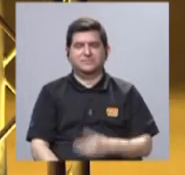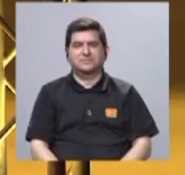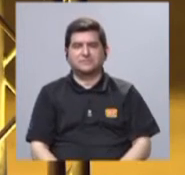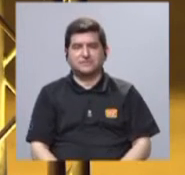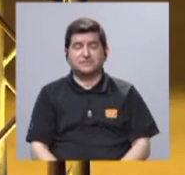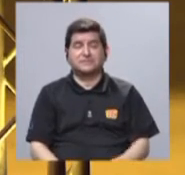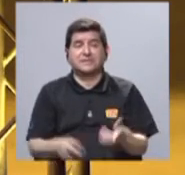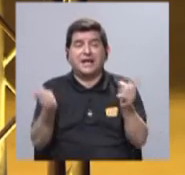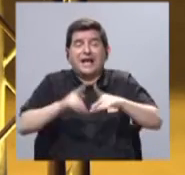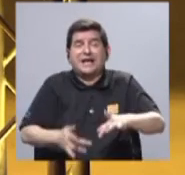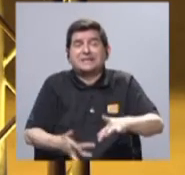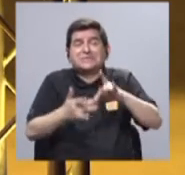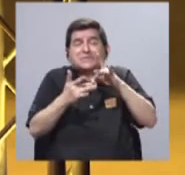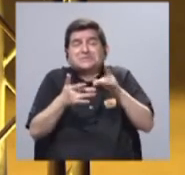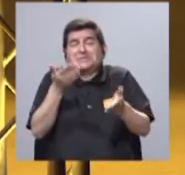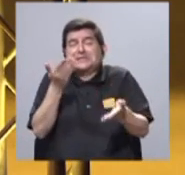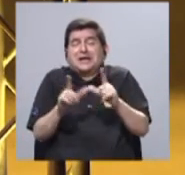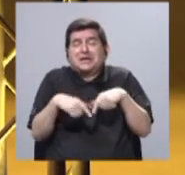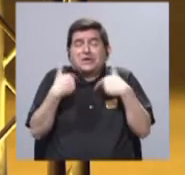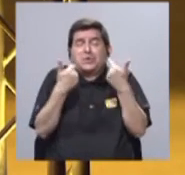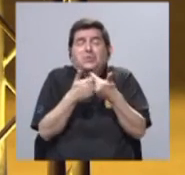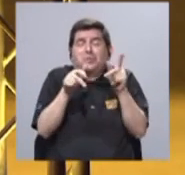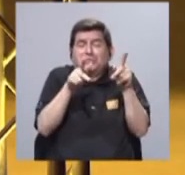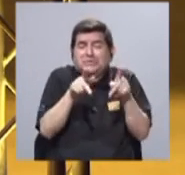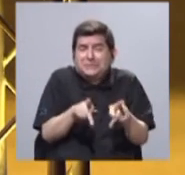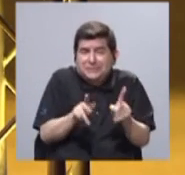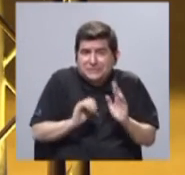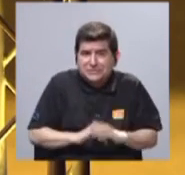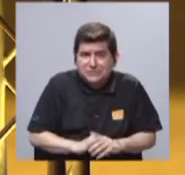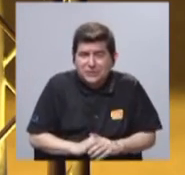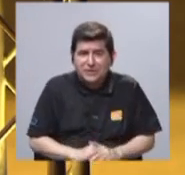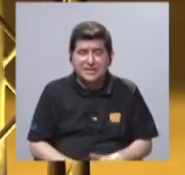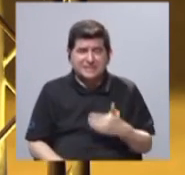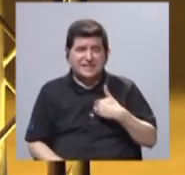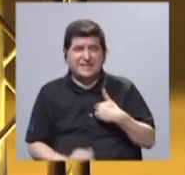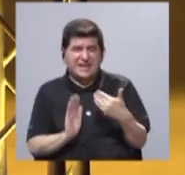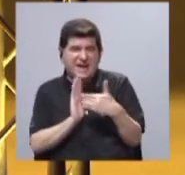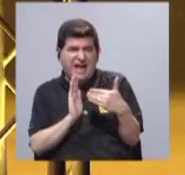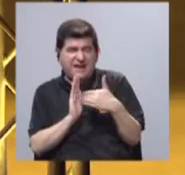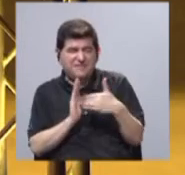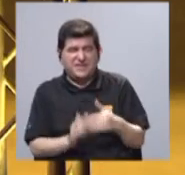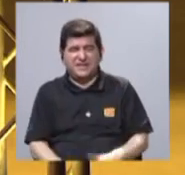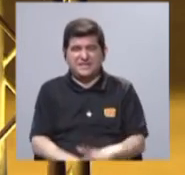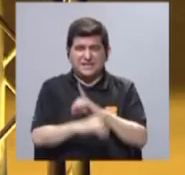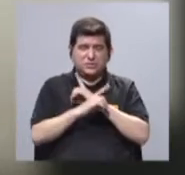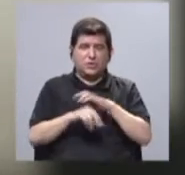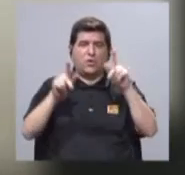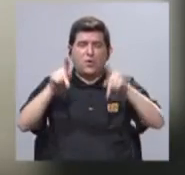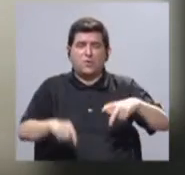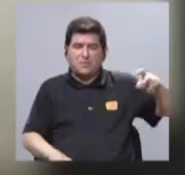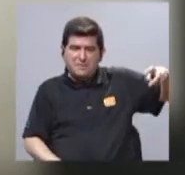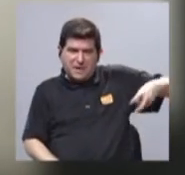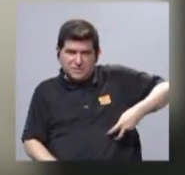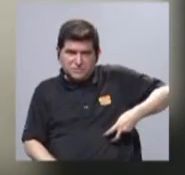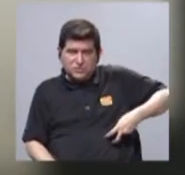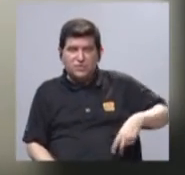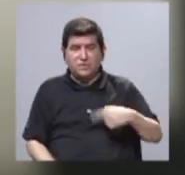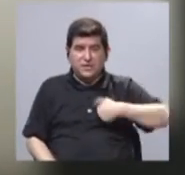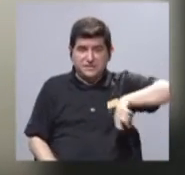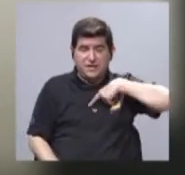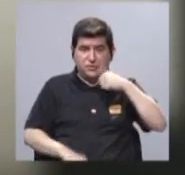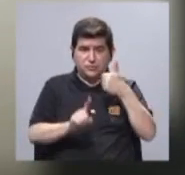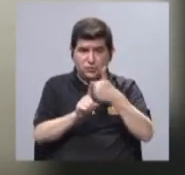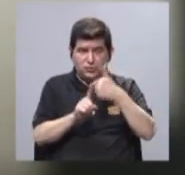momento lo que sí sabemos es que la inmunidad dura un año por lo menos y la gente está protegida exceptuando unos